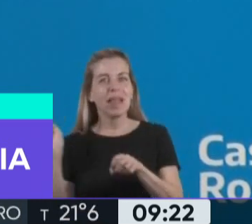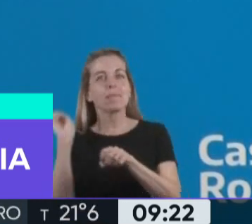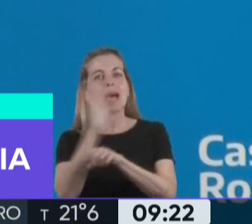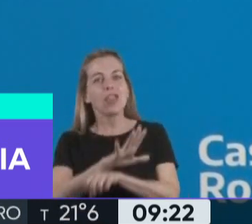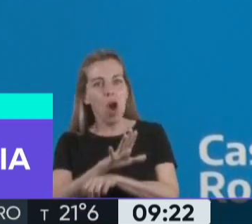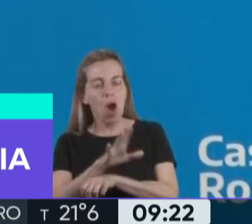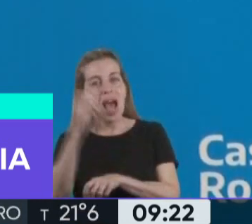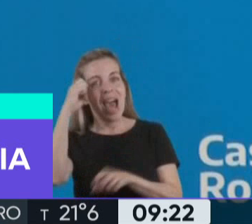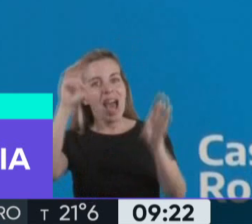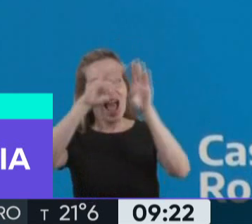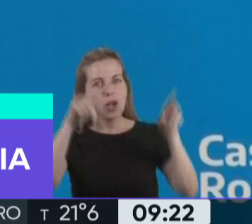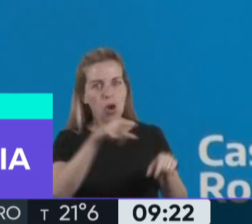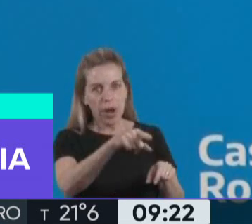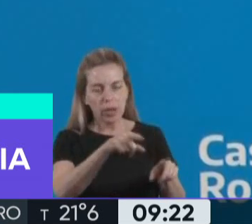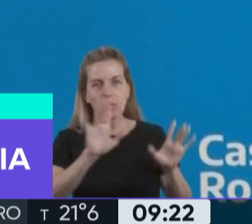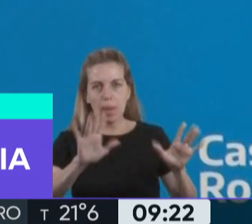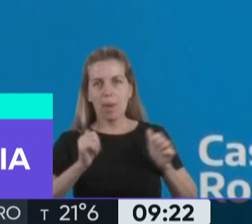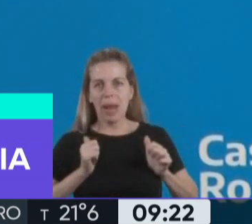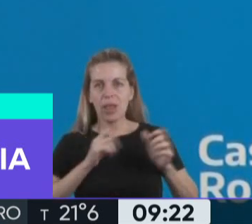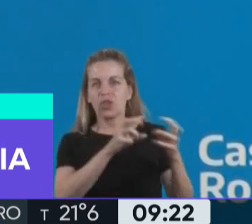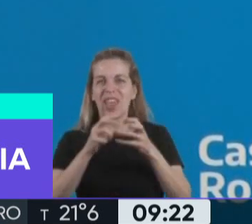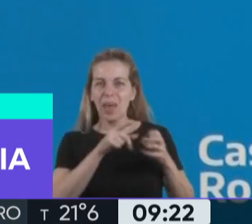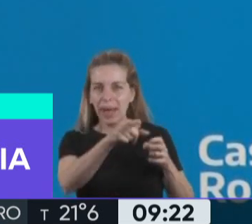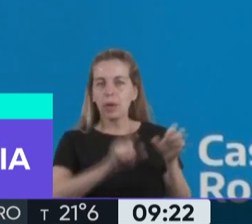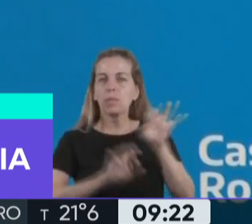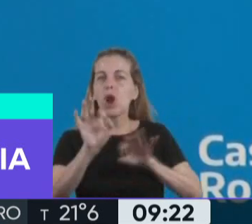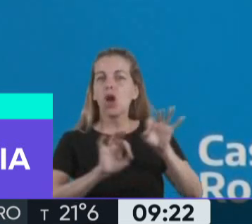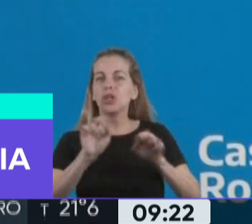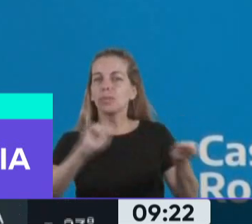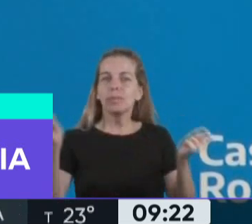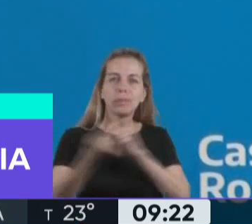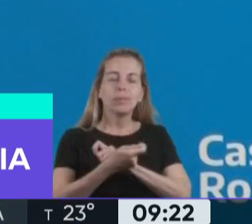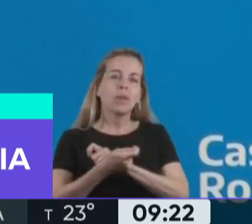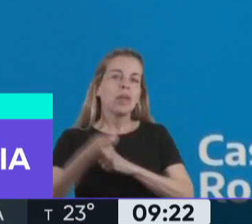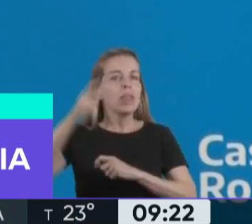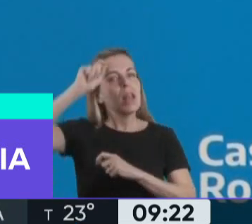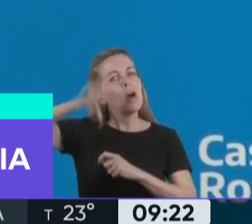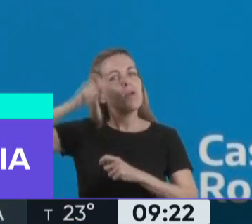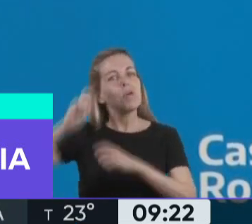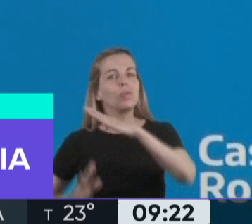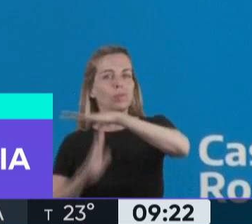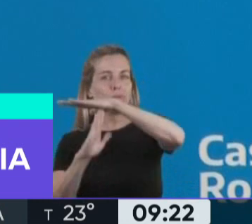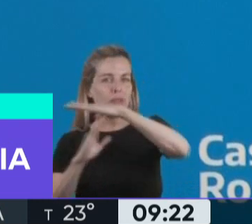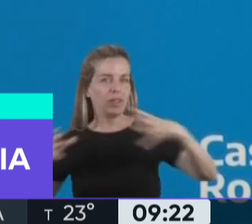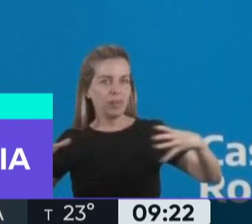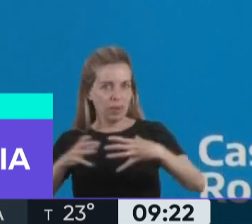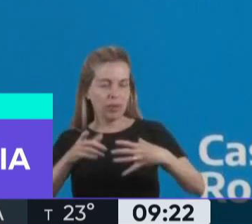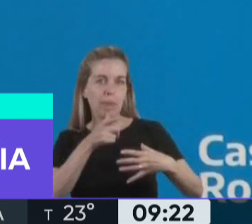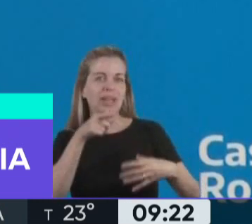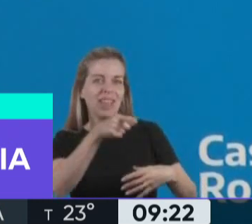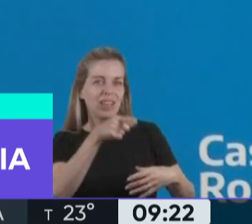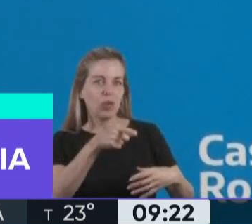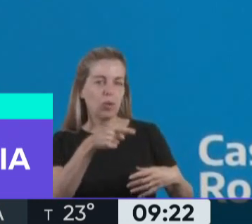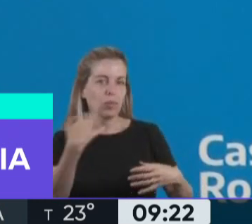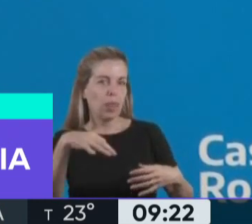de la Nación, y esperamos que se debata, un proyecto para modificar la actual composición del Consejo de la Magistratura, y nos parece que eso es lo que hay que hacer en